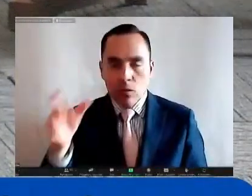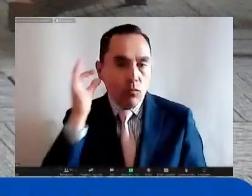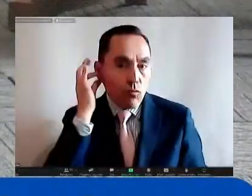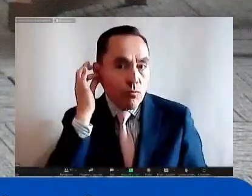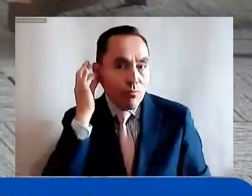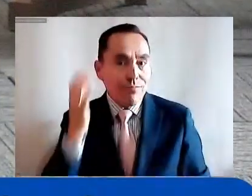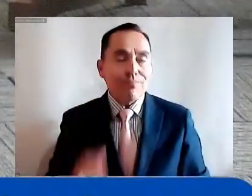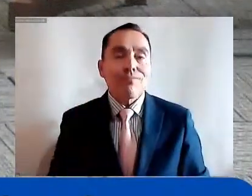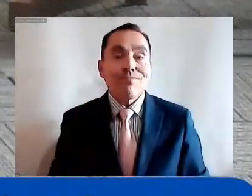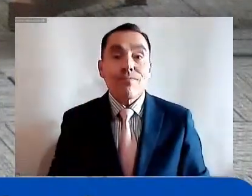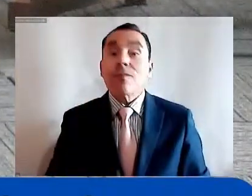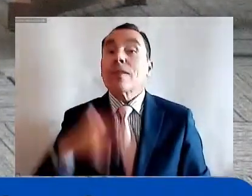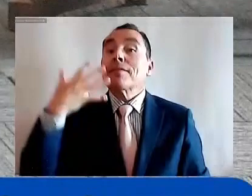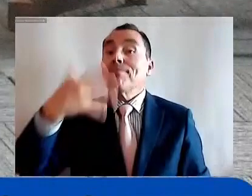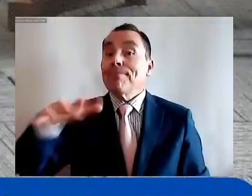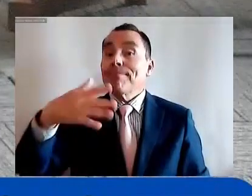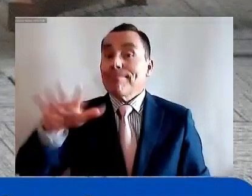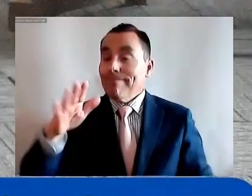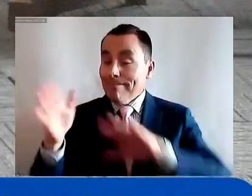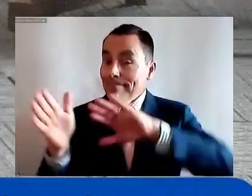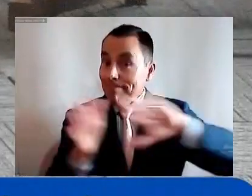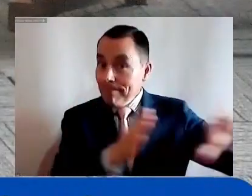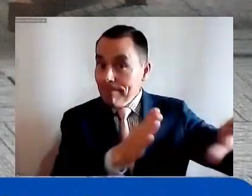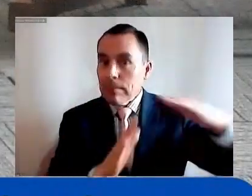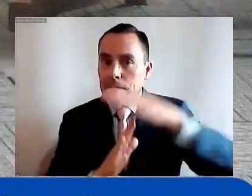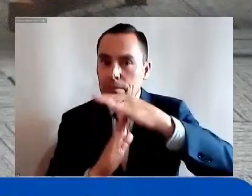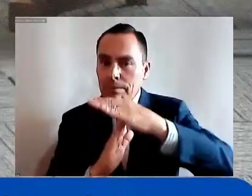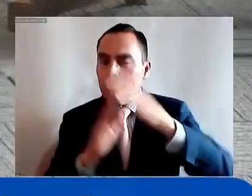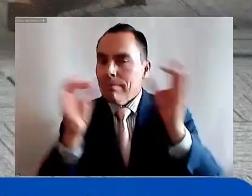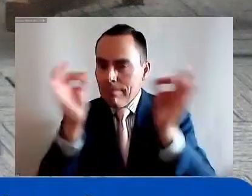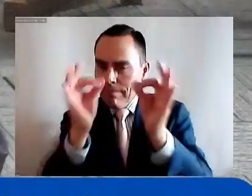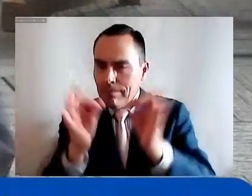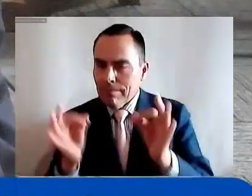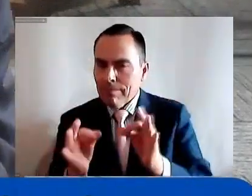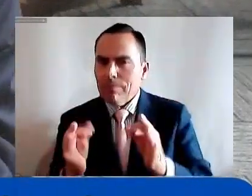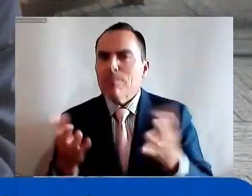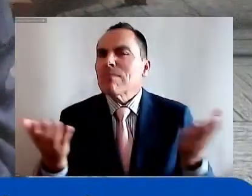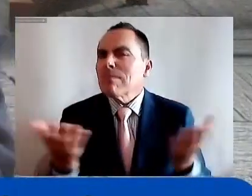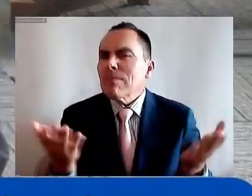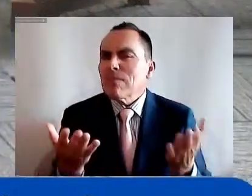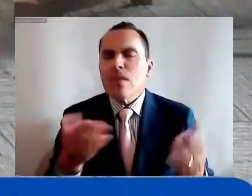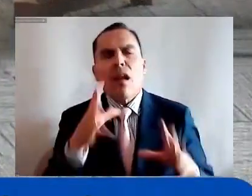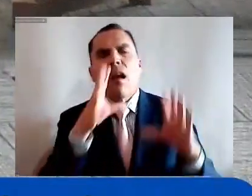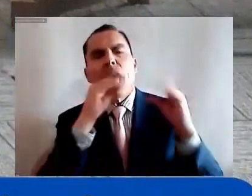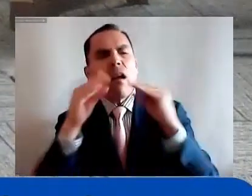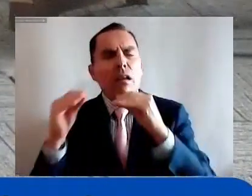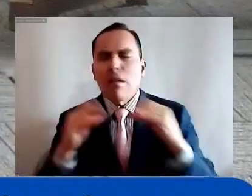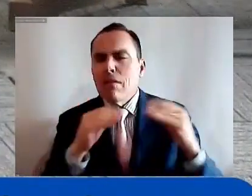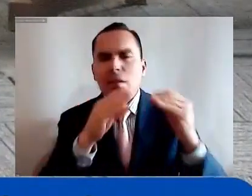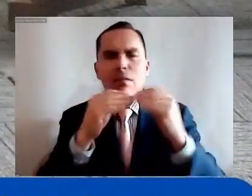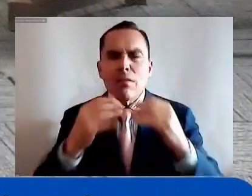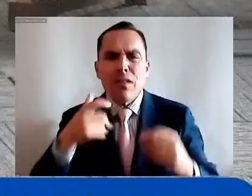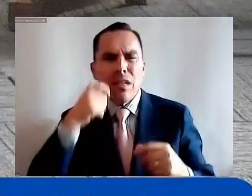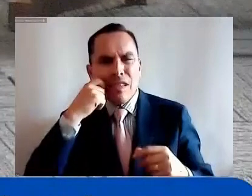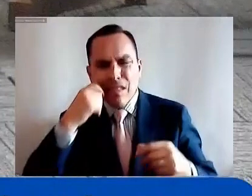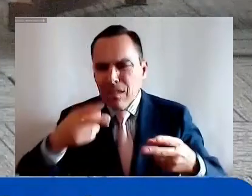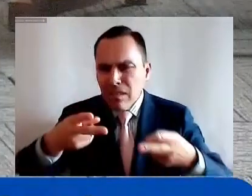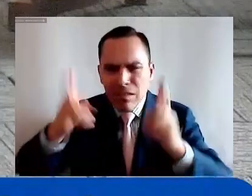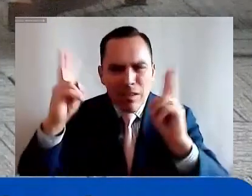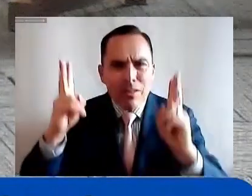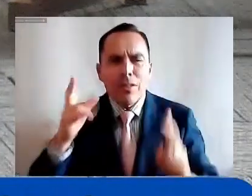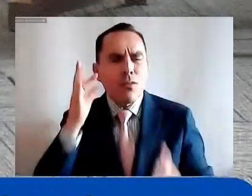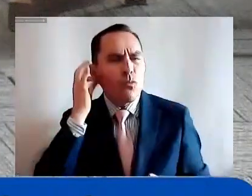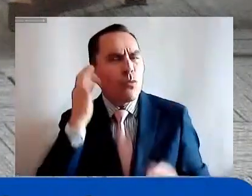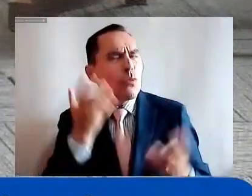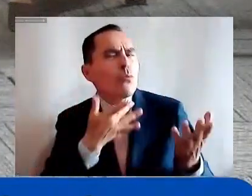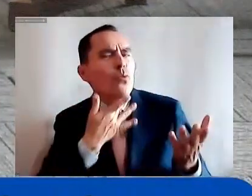Creo importante detenerme en la explicación de por qué hablamos de los derechos humanos de las mujeres. Fue en